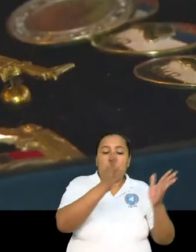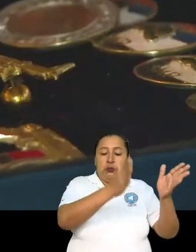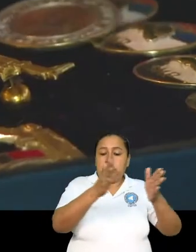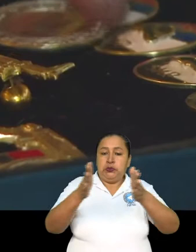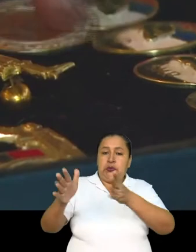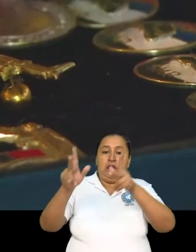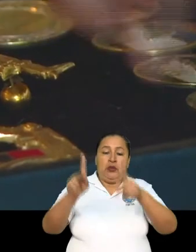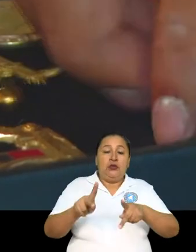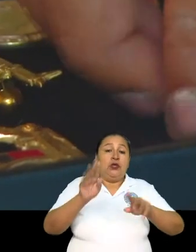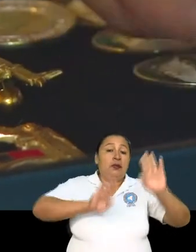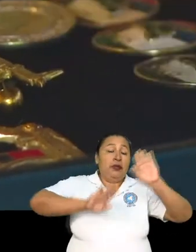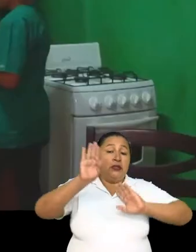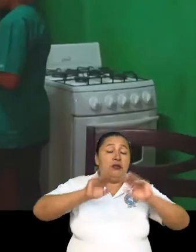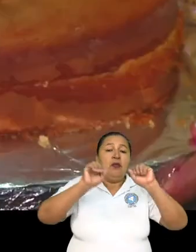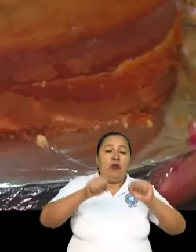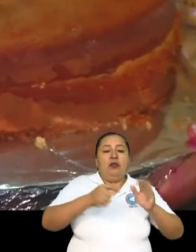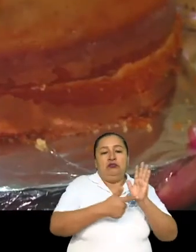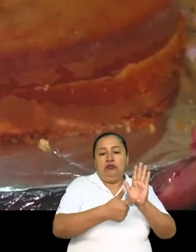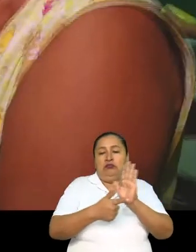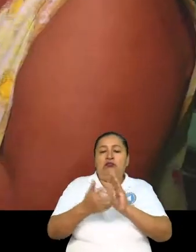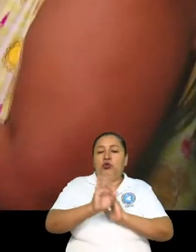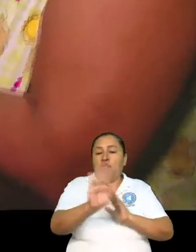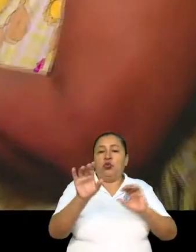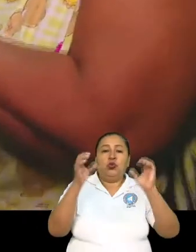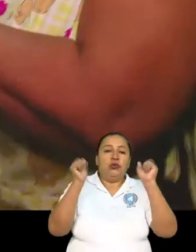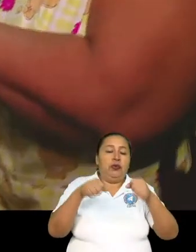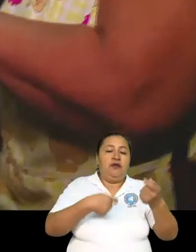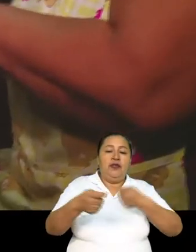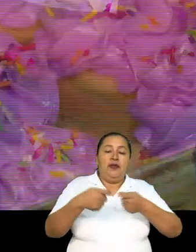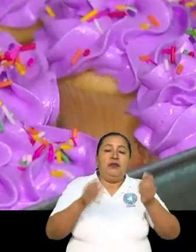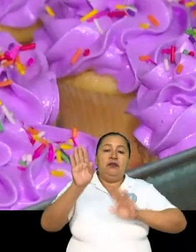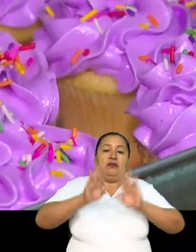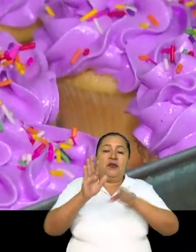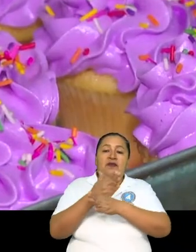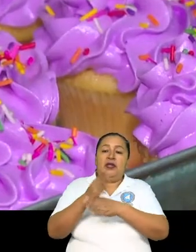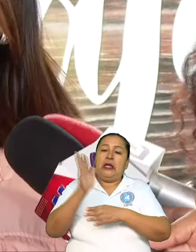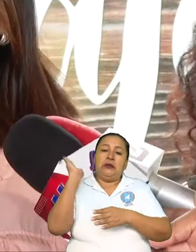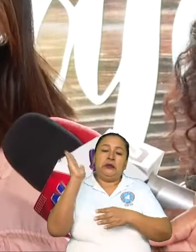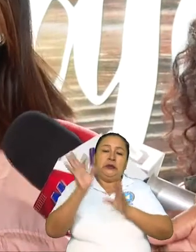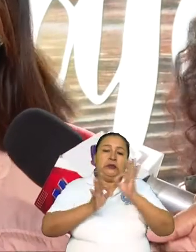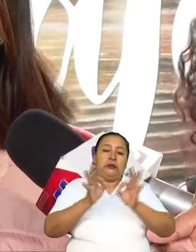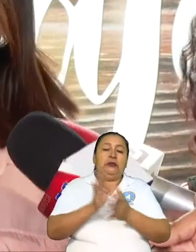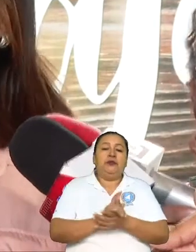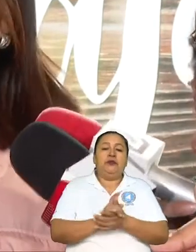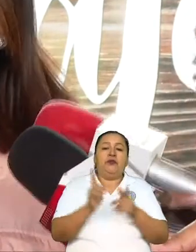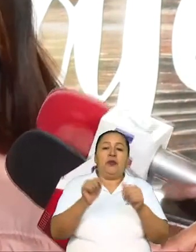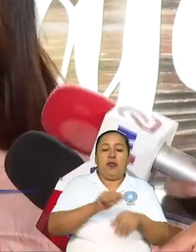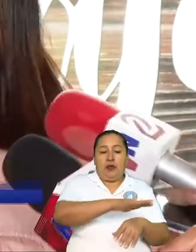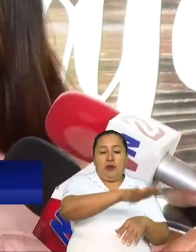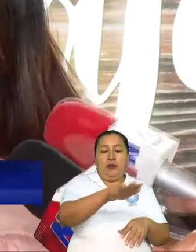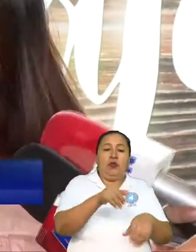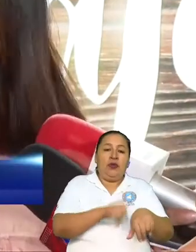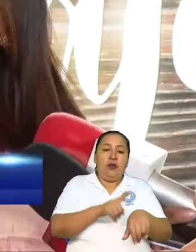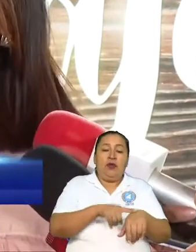los emprendedores que participan puedan mostrar sus productos, así como participar de las diferentes ponencias. En este espacio va a haber un